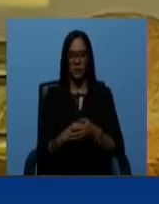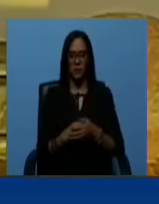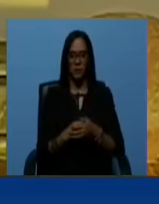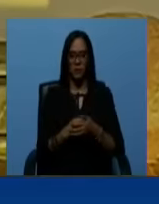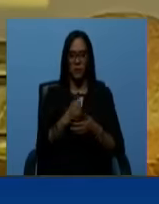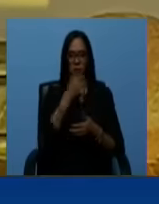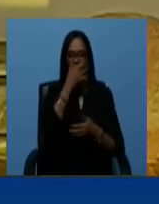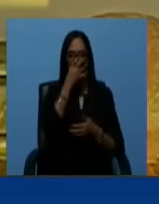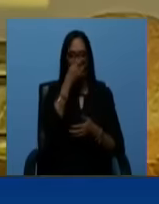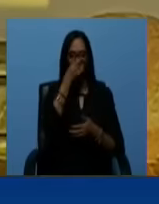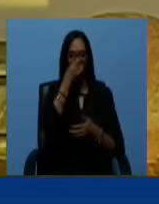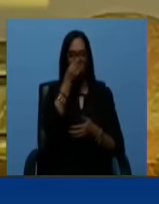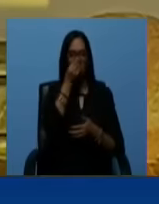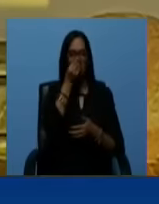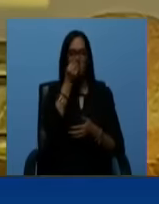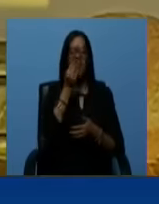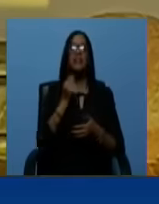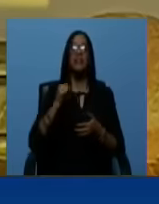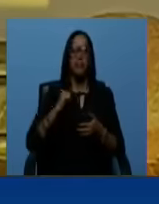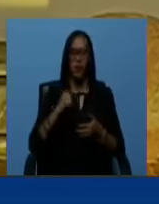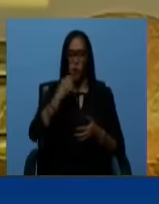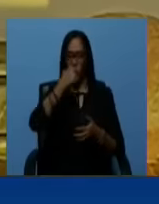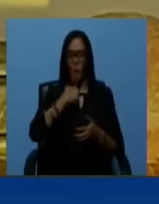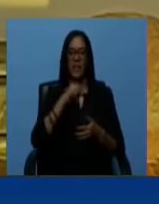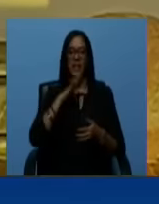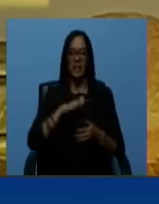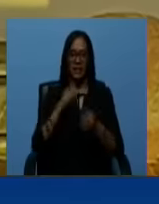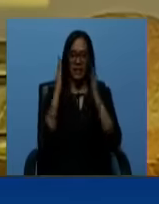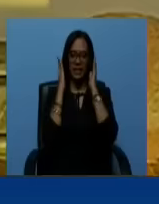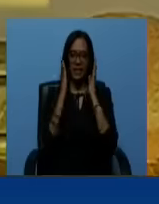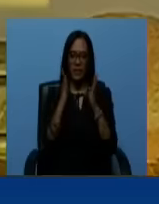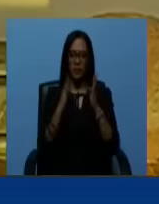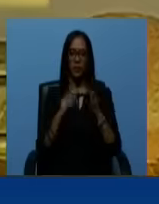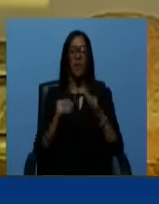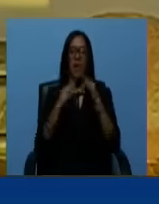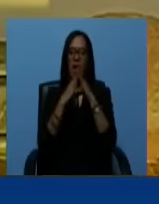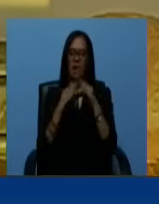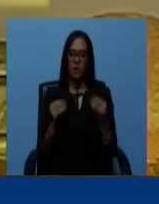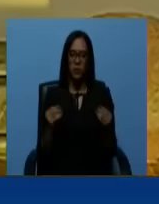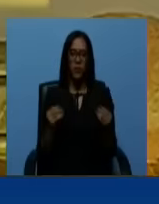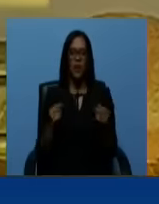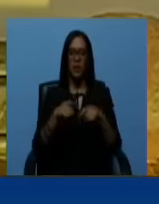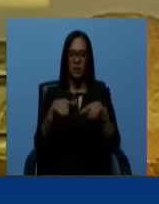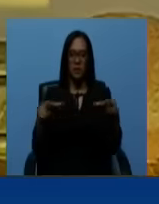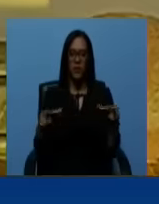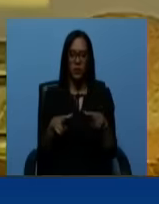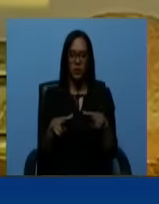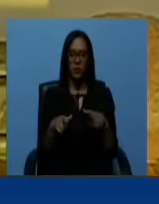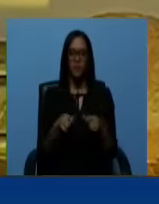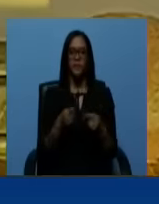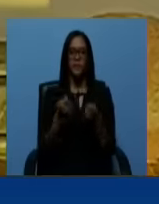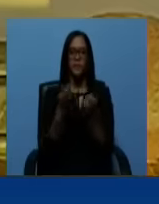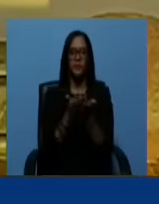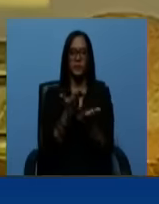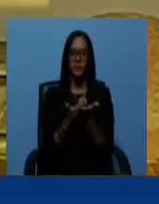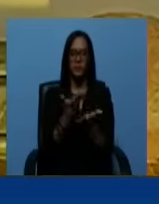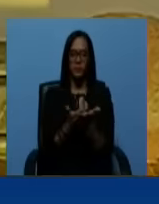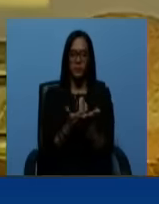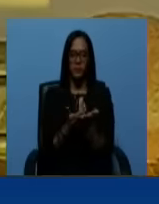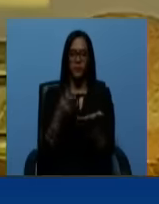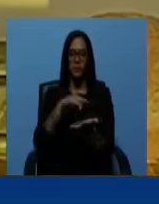Y que soy un hombre que está atento a todas las tendencias de la economía moderna